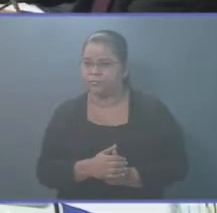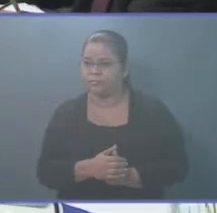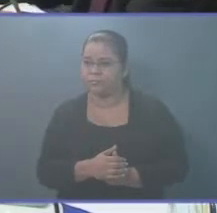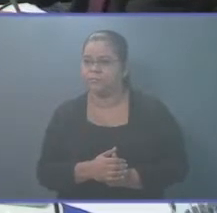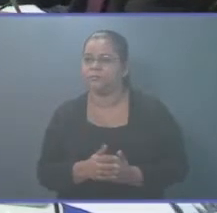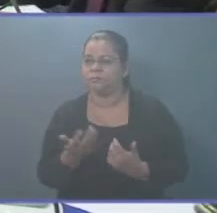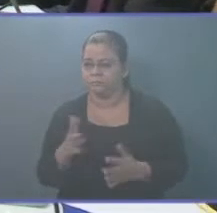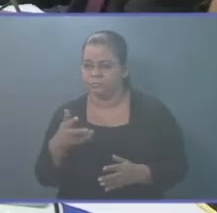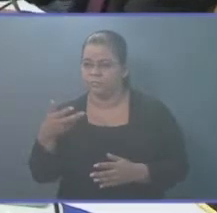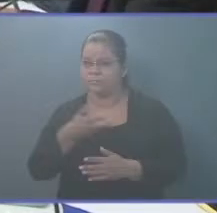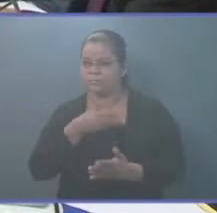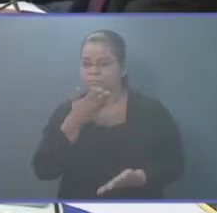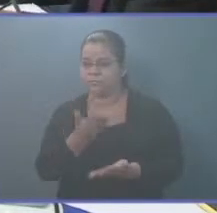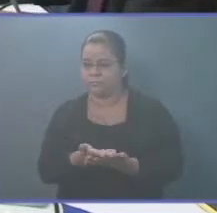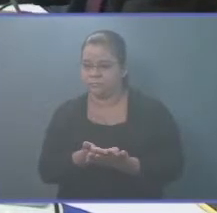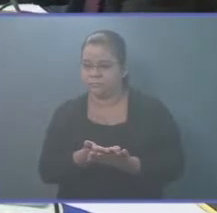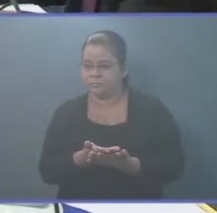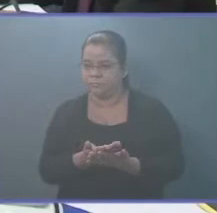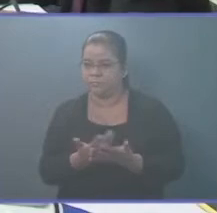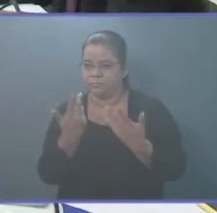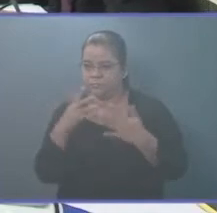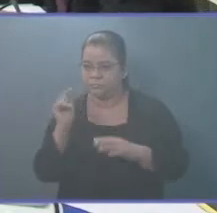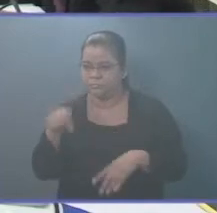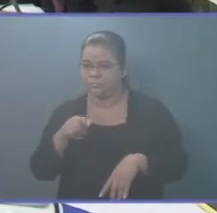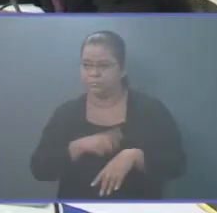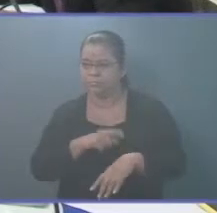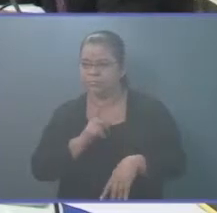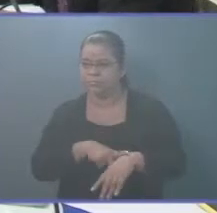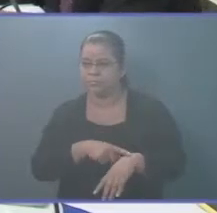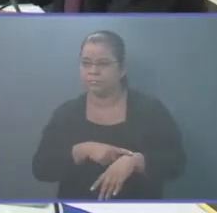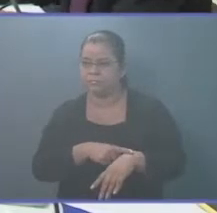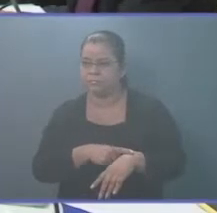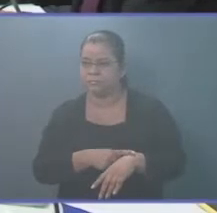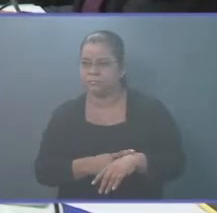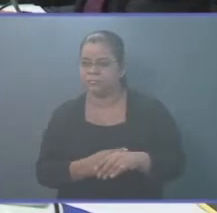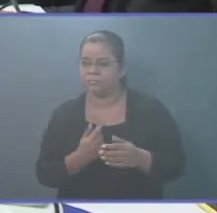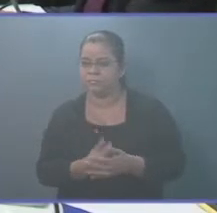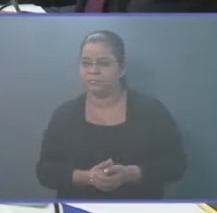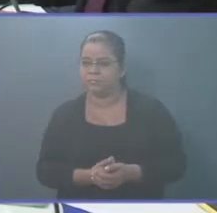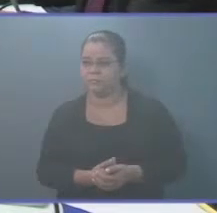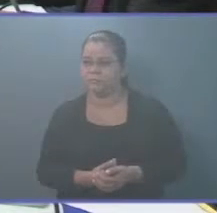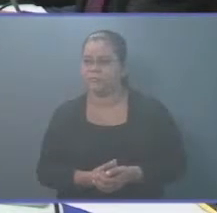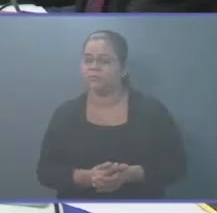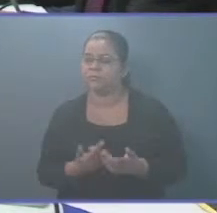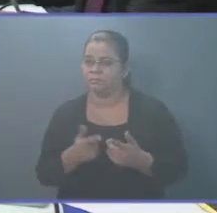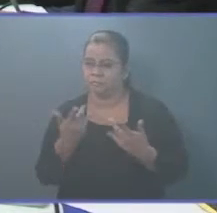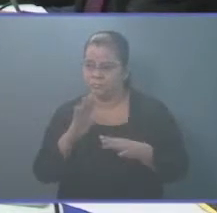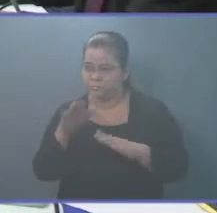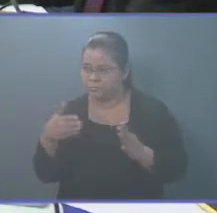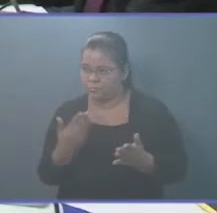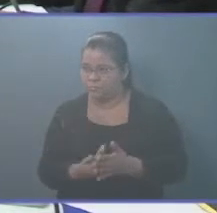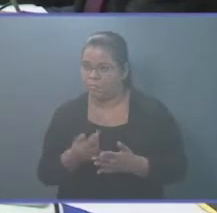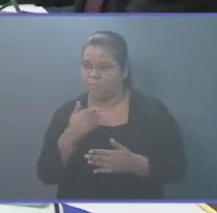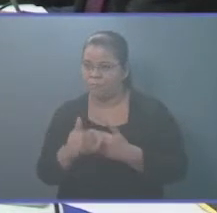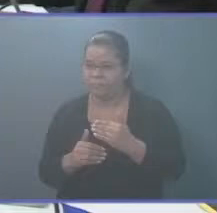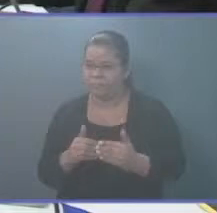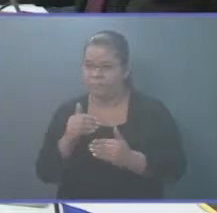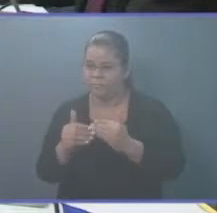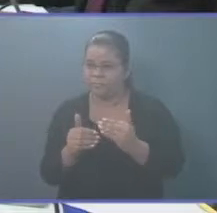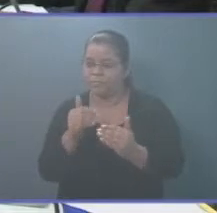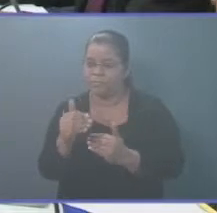se propone, aquí actualmente la redacción está: el fiscal durante las